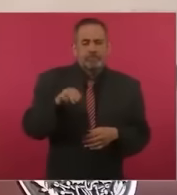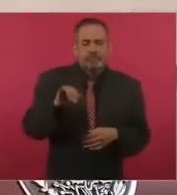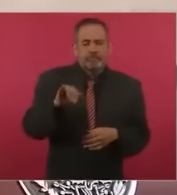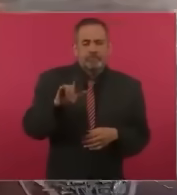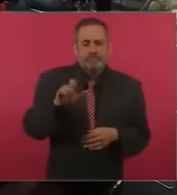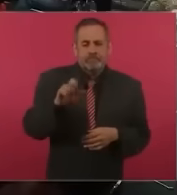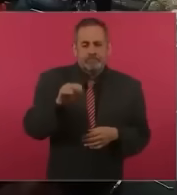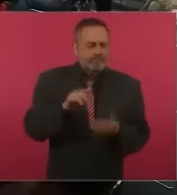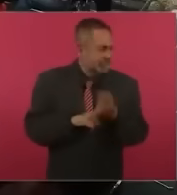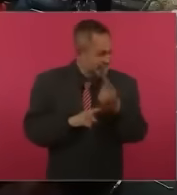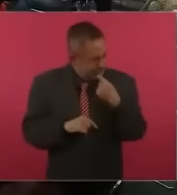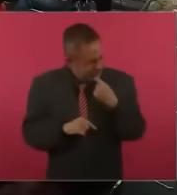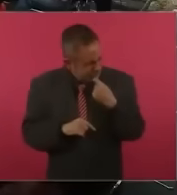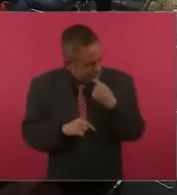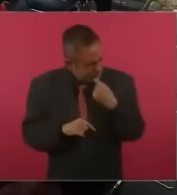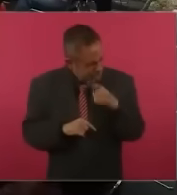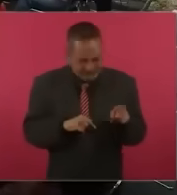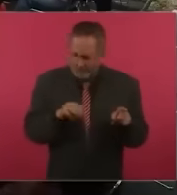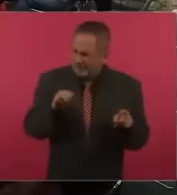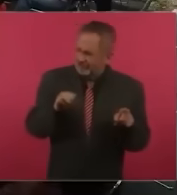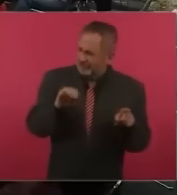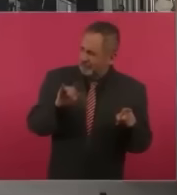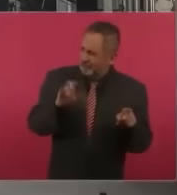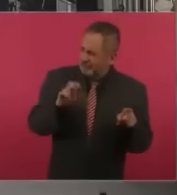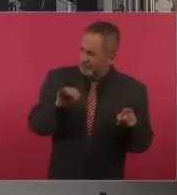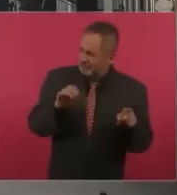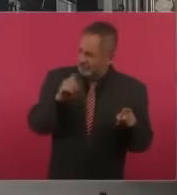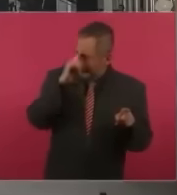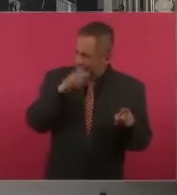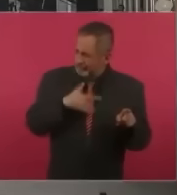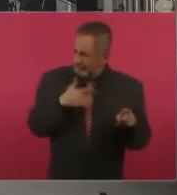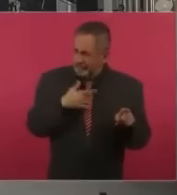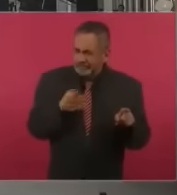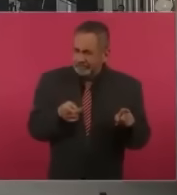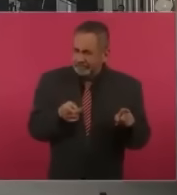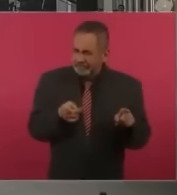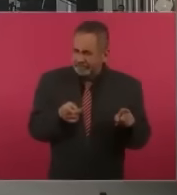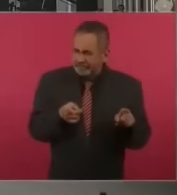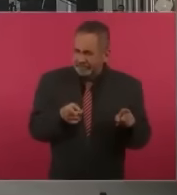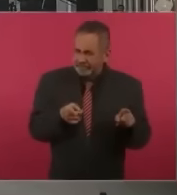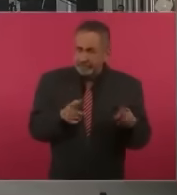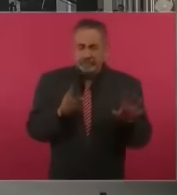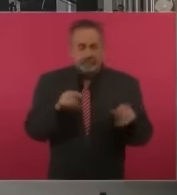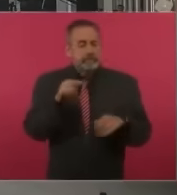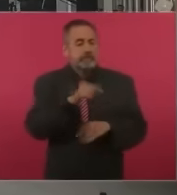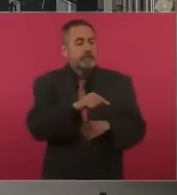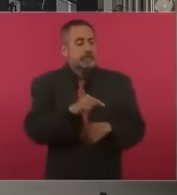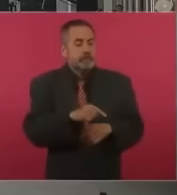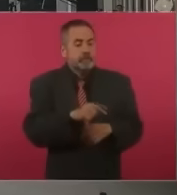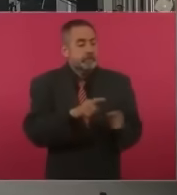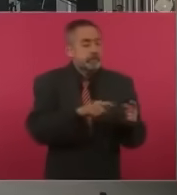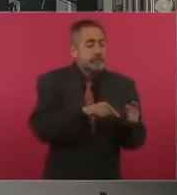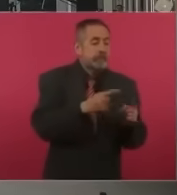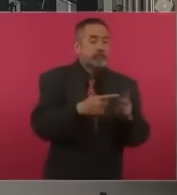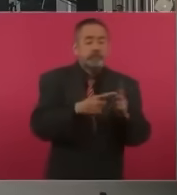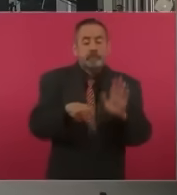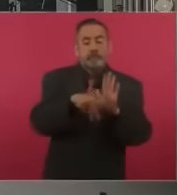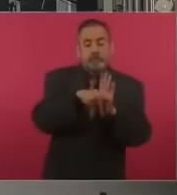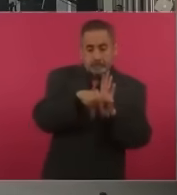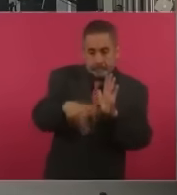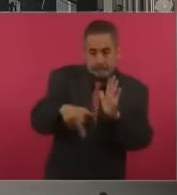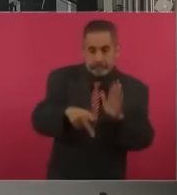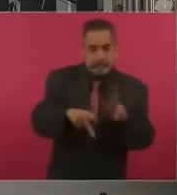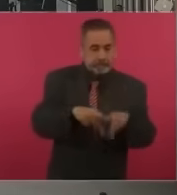cuadros pero contra lo que se piensa tampoco fue de las tribus tradicionales de la izquierda militante que hoy esperan un